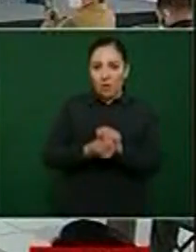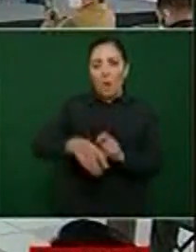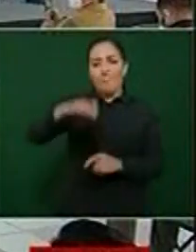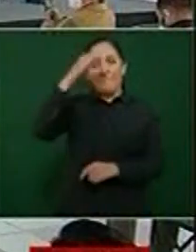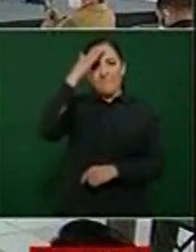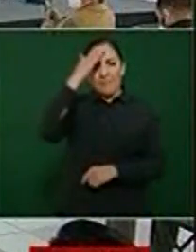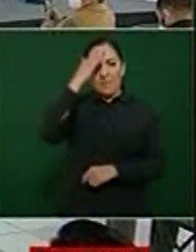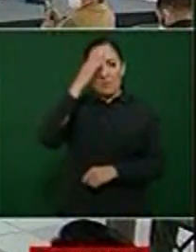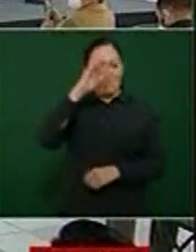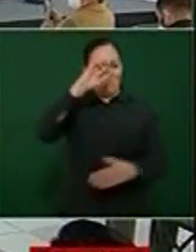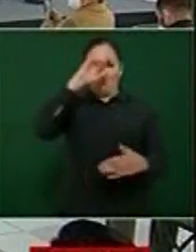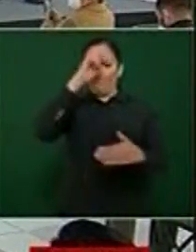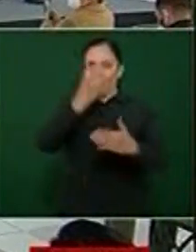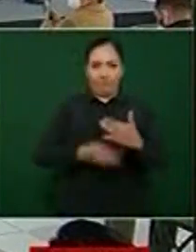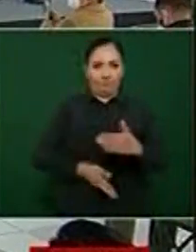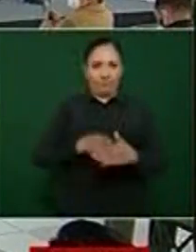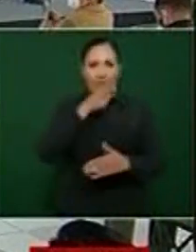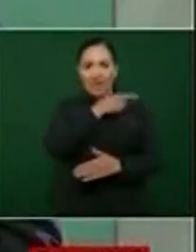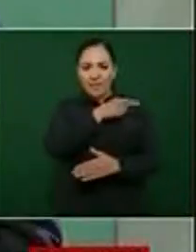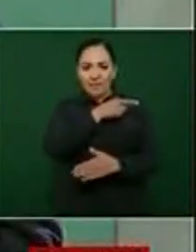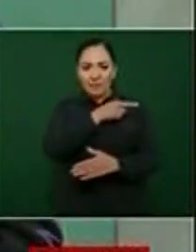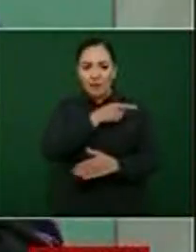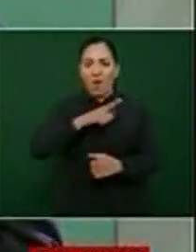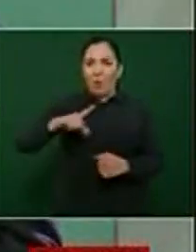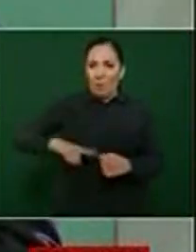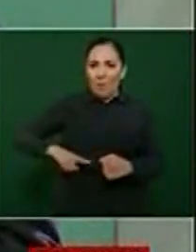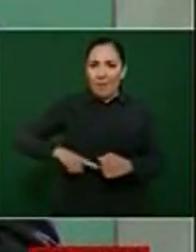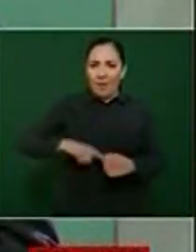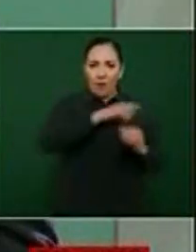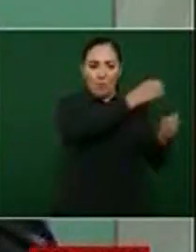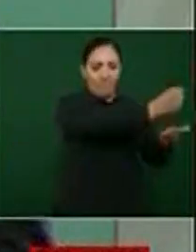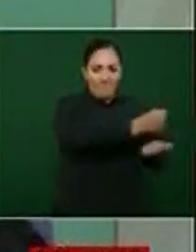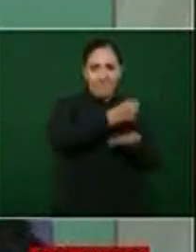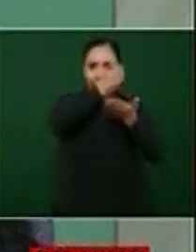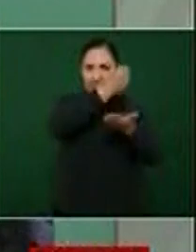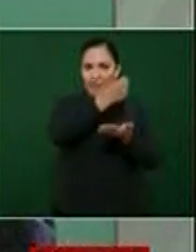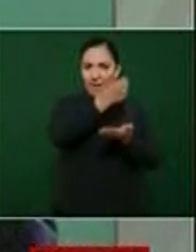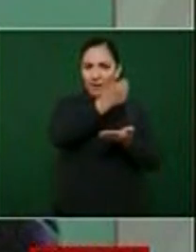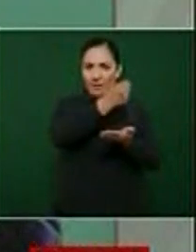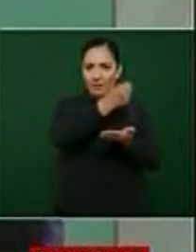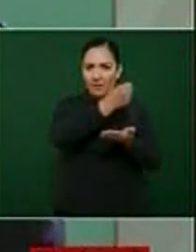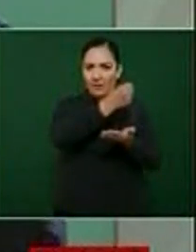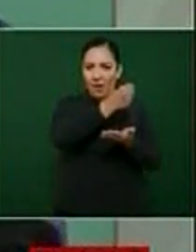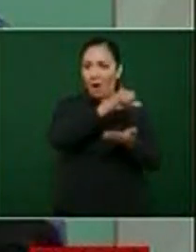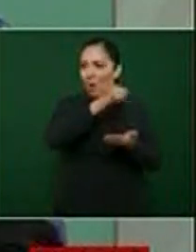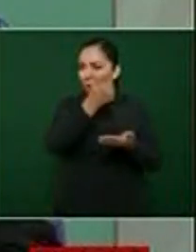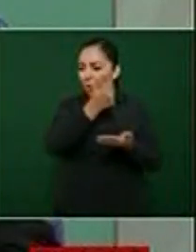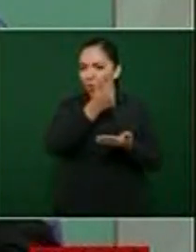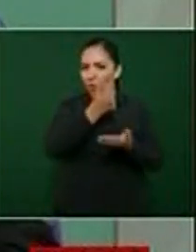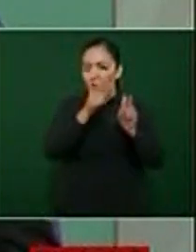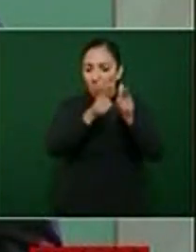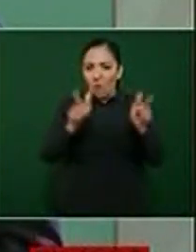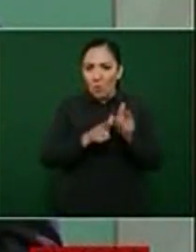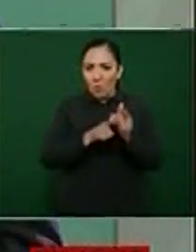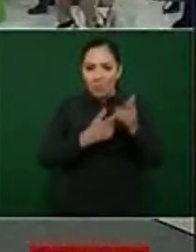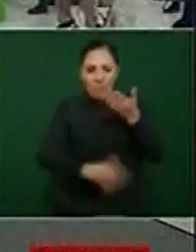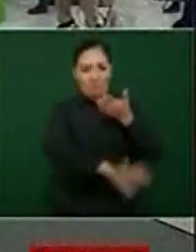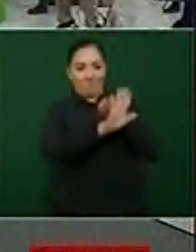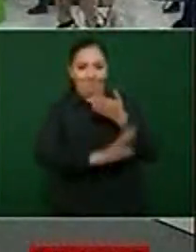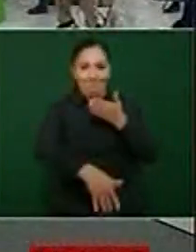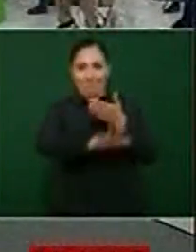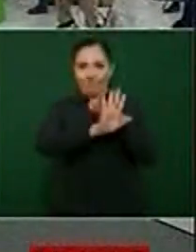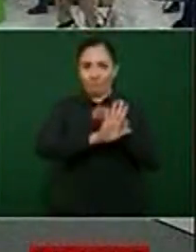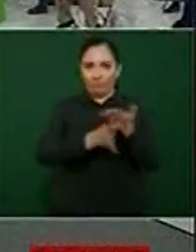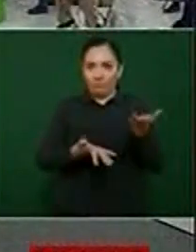Claro, para nosotros esto que se está viendo es, a fin de cuentas, es un uso arbitrario o un intento de uso arbitrario de poder